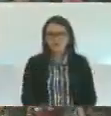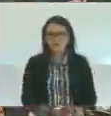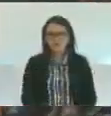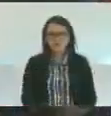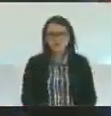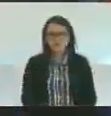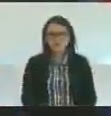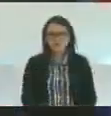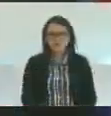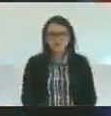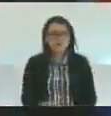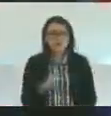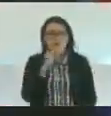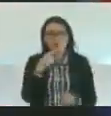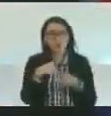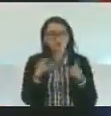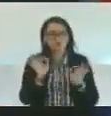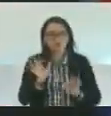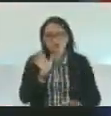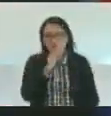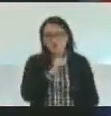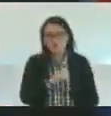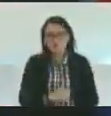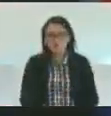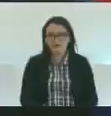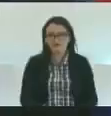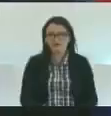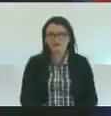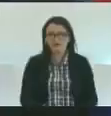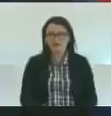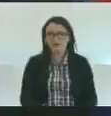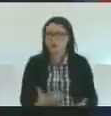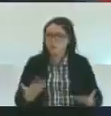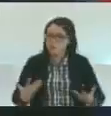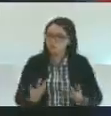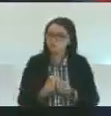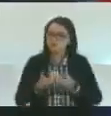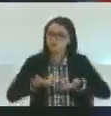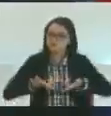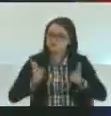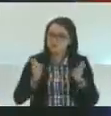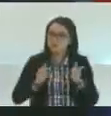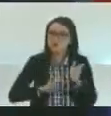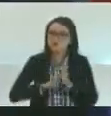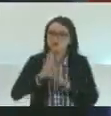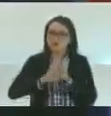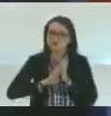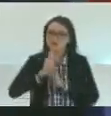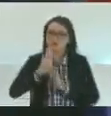Y no hay otra forma de hacerlo. Solo juntos es posible avanzar,